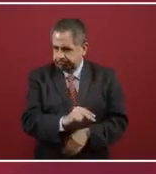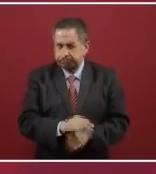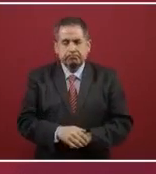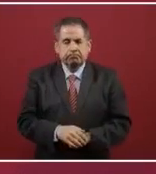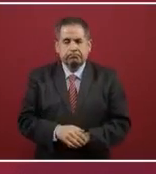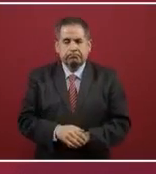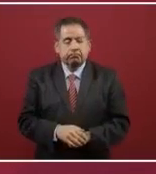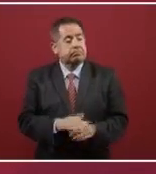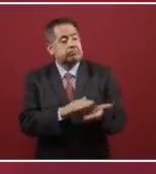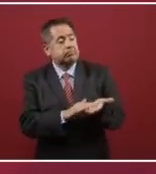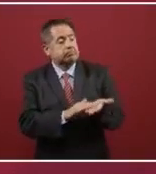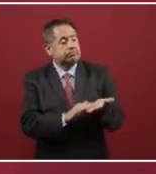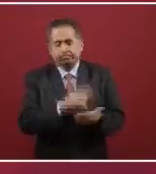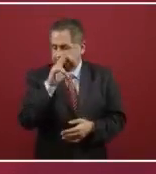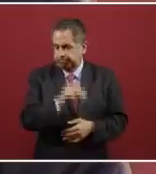Y que